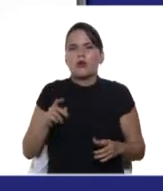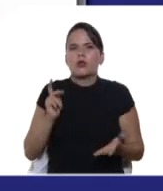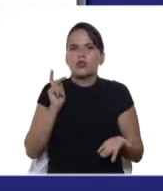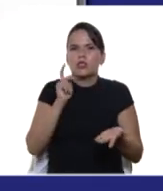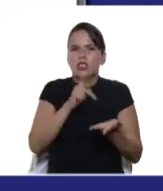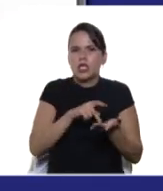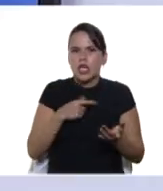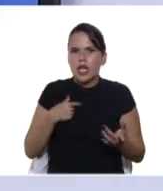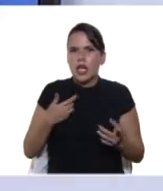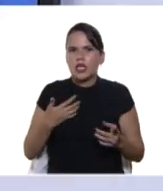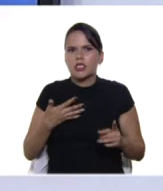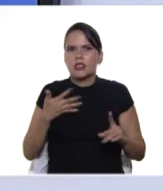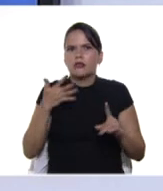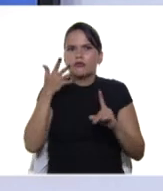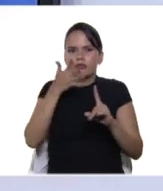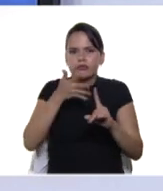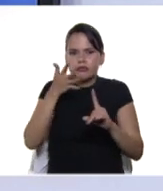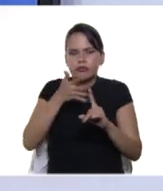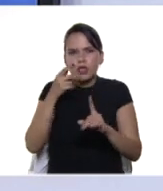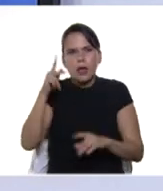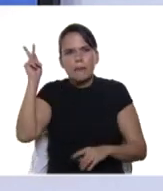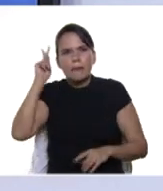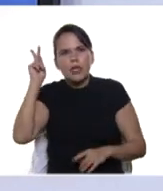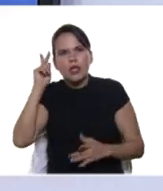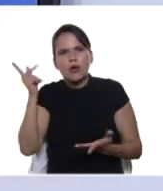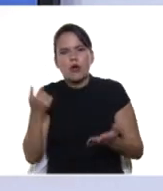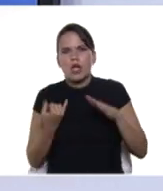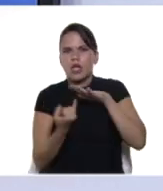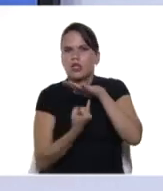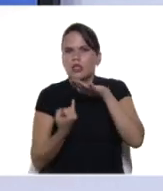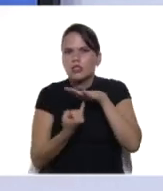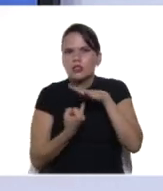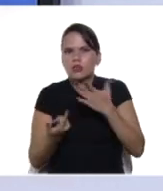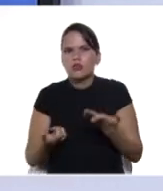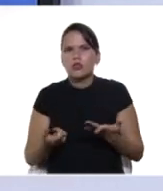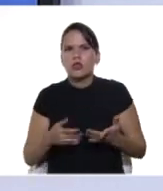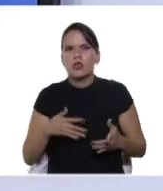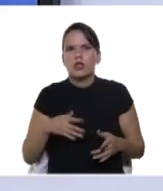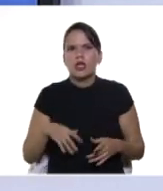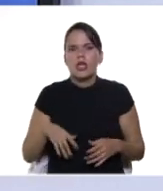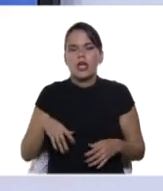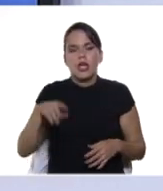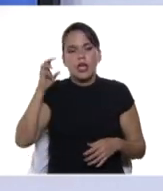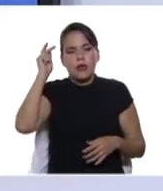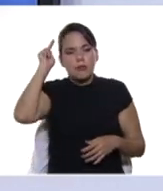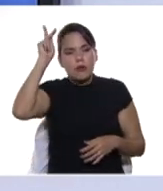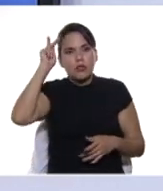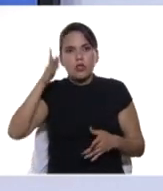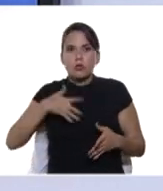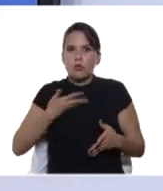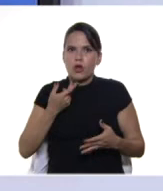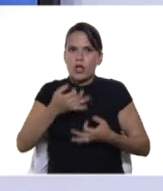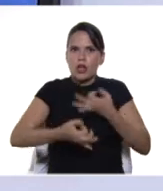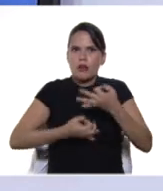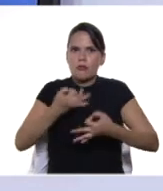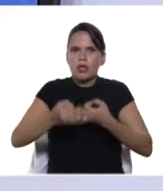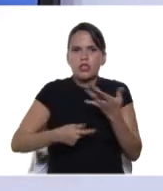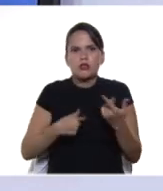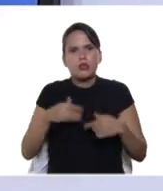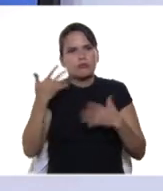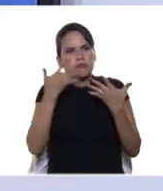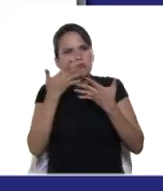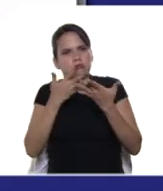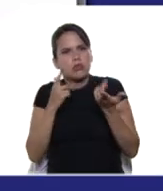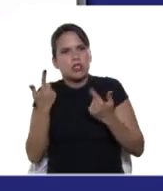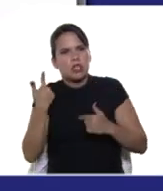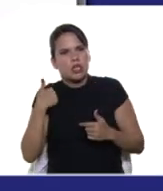esas asesorías pedagógicas en la institución, el docente pueda dar la explicación a esa duda que